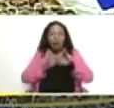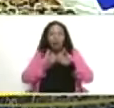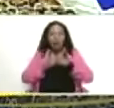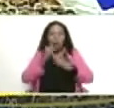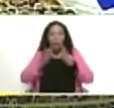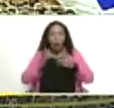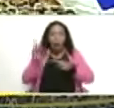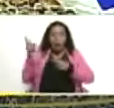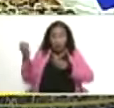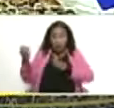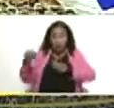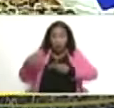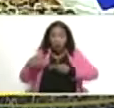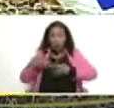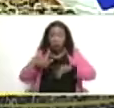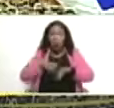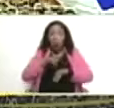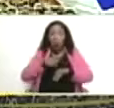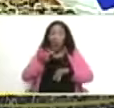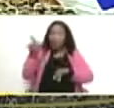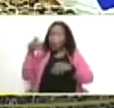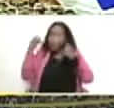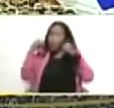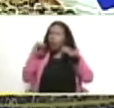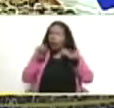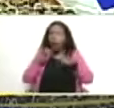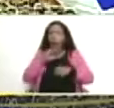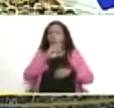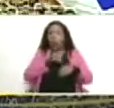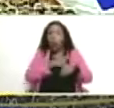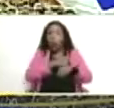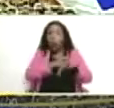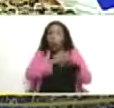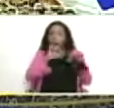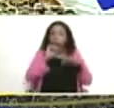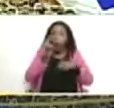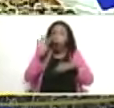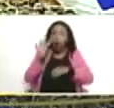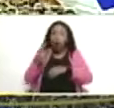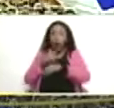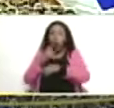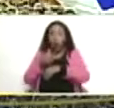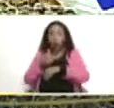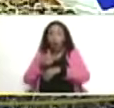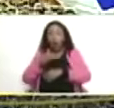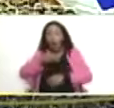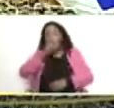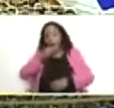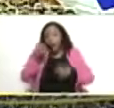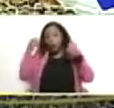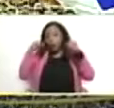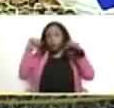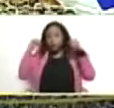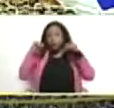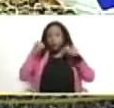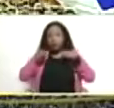Yulimar me ha contado, bueno, ¿cuántas horas te entrenas tú? 4 horas en la mañana, 4 horas en la tarde, ¿eh? Y